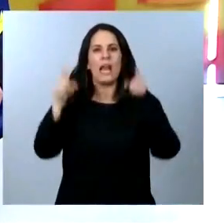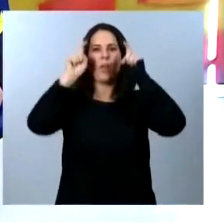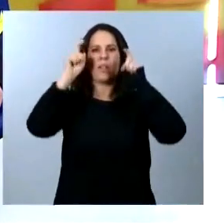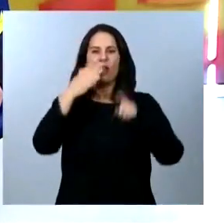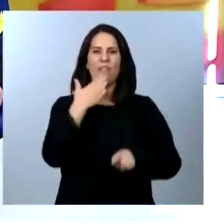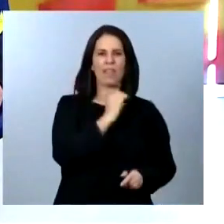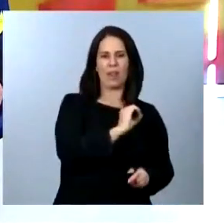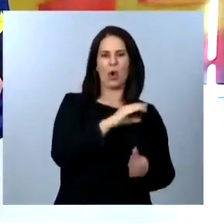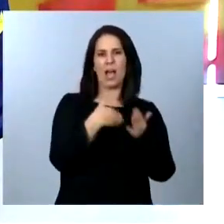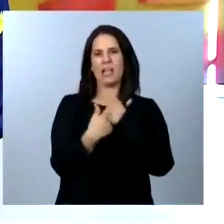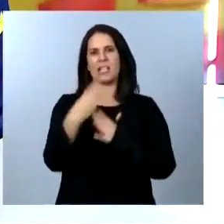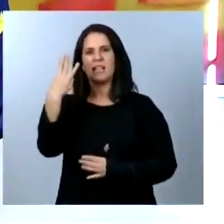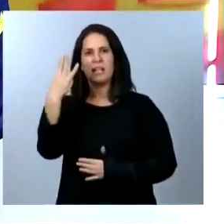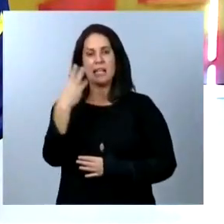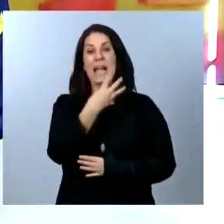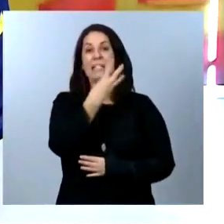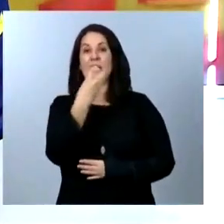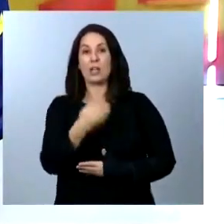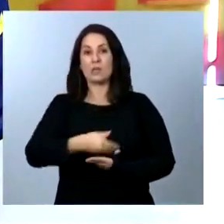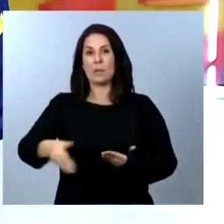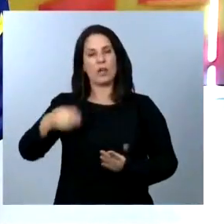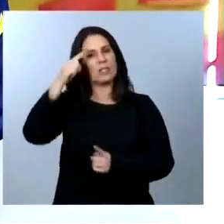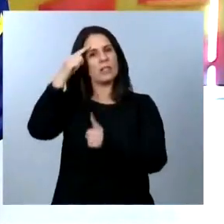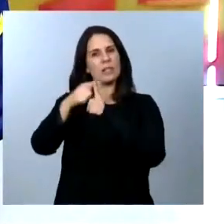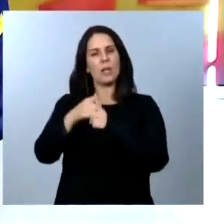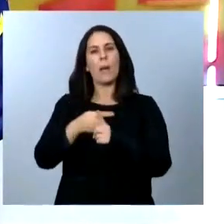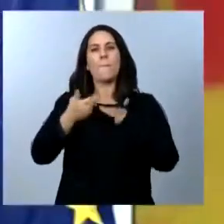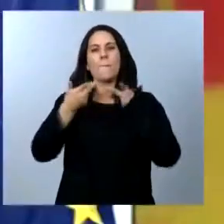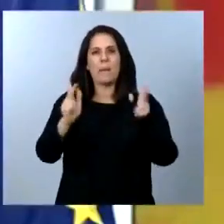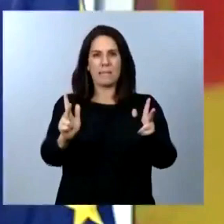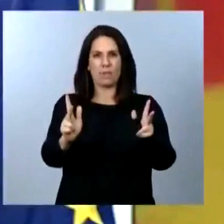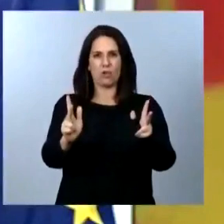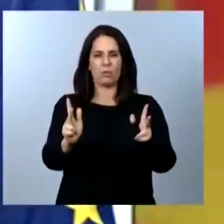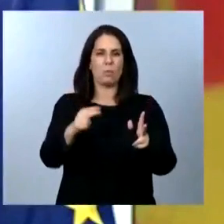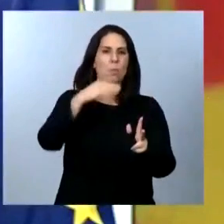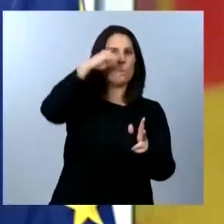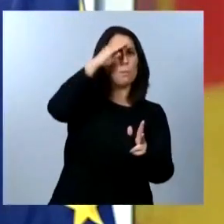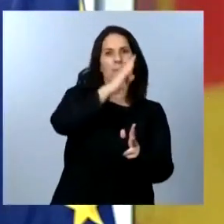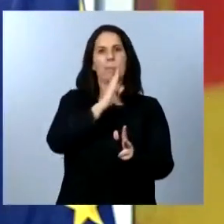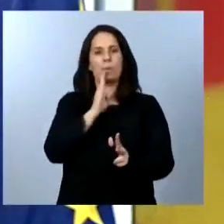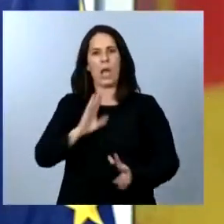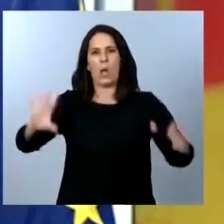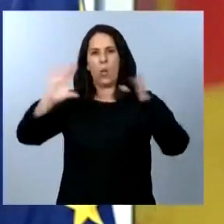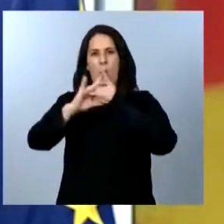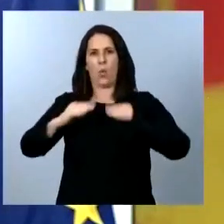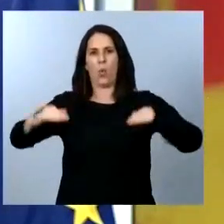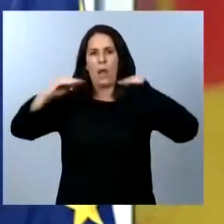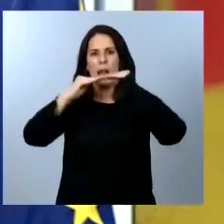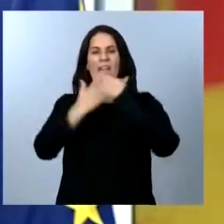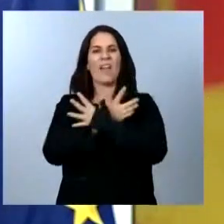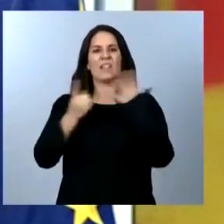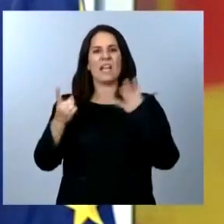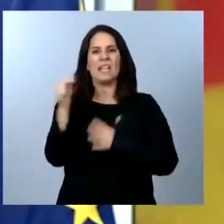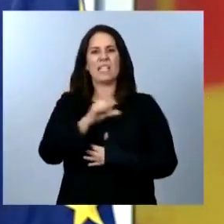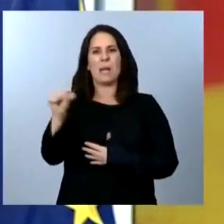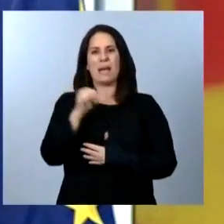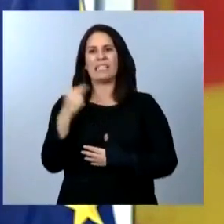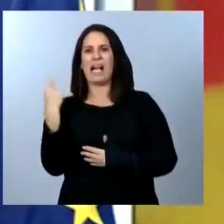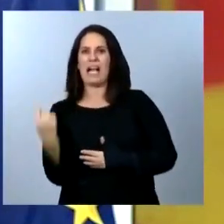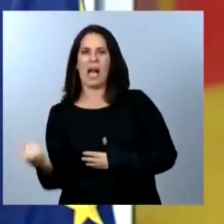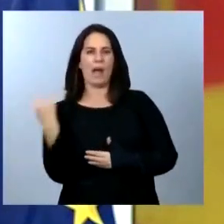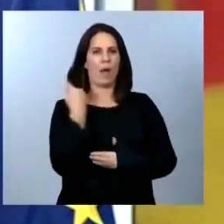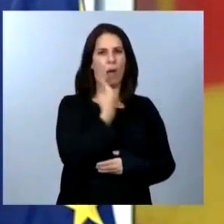300 millones para igualar los permisos de maternidad y de paternidad en 16 semanas para cada progenitor y hacerlos